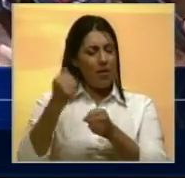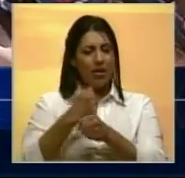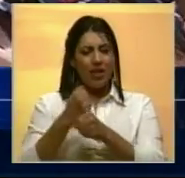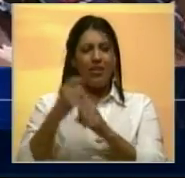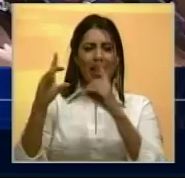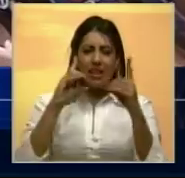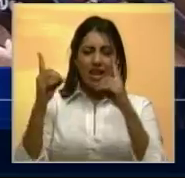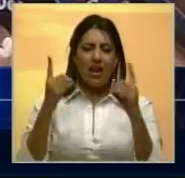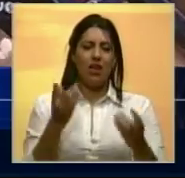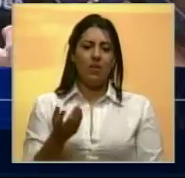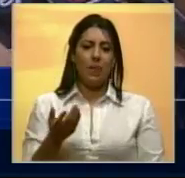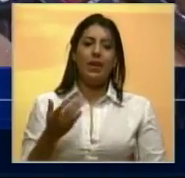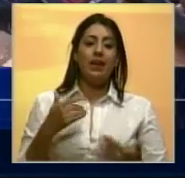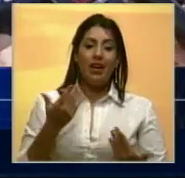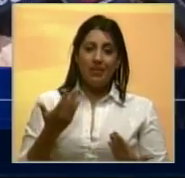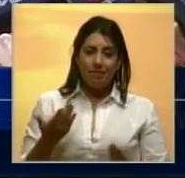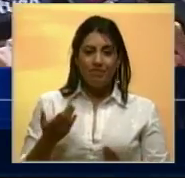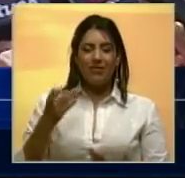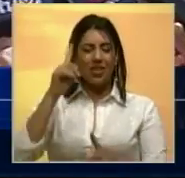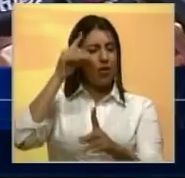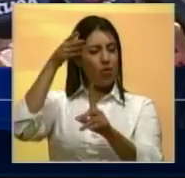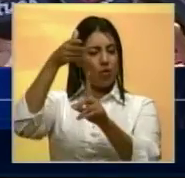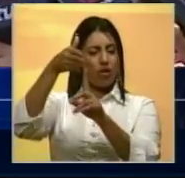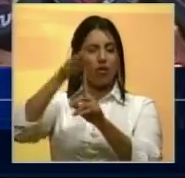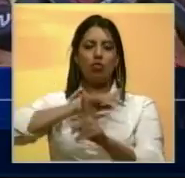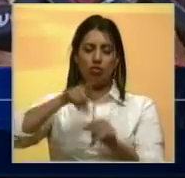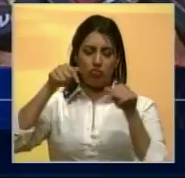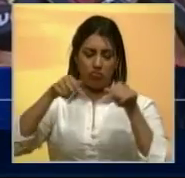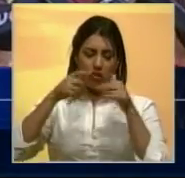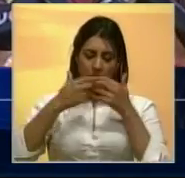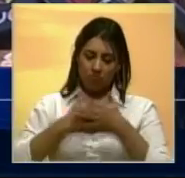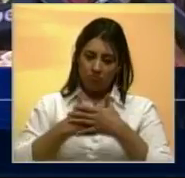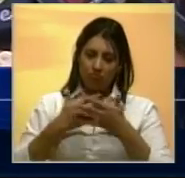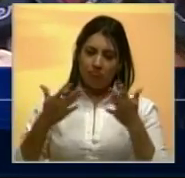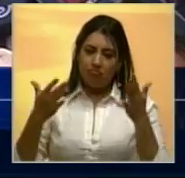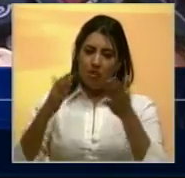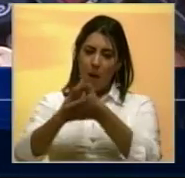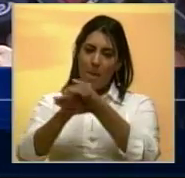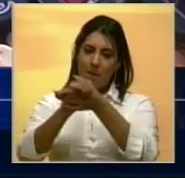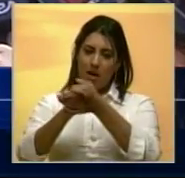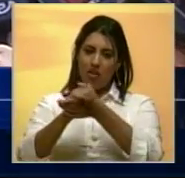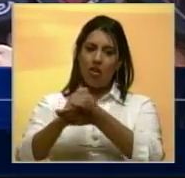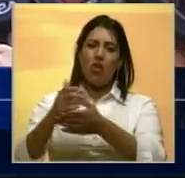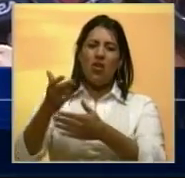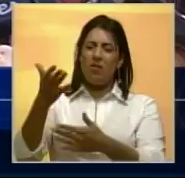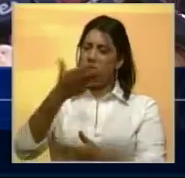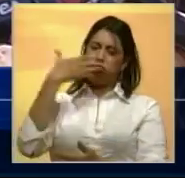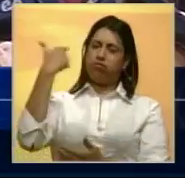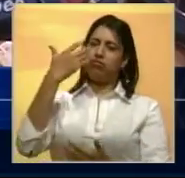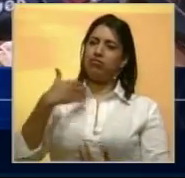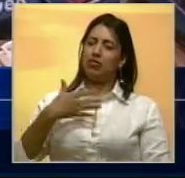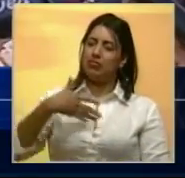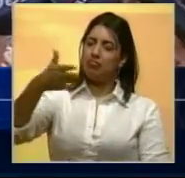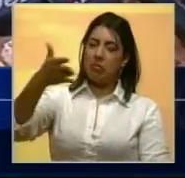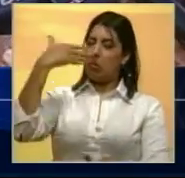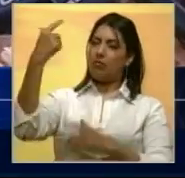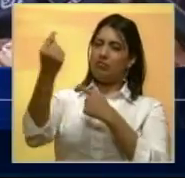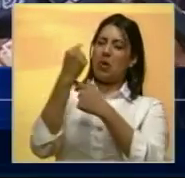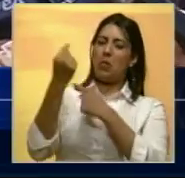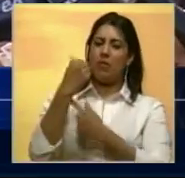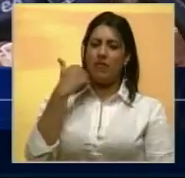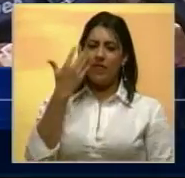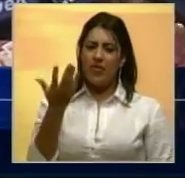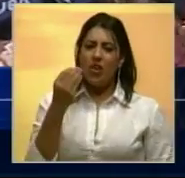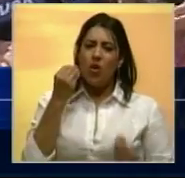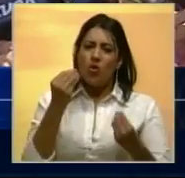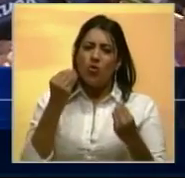resuelven dialogando. Y en esa dirección nosotros hoy extendimos nuestra mano y fue bofeteada, fue agresivamente respondida